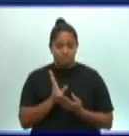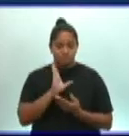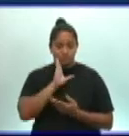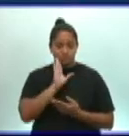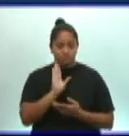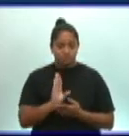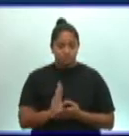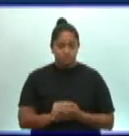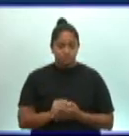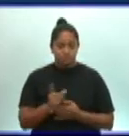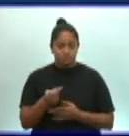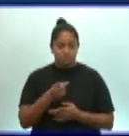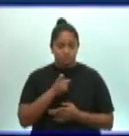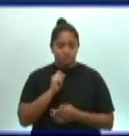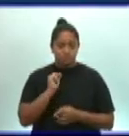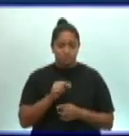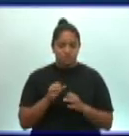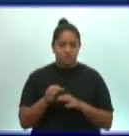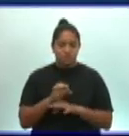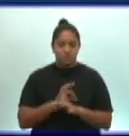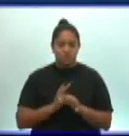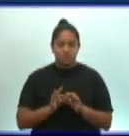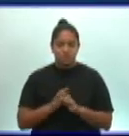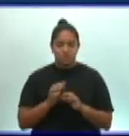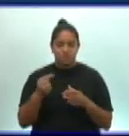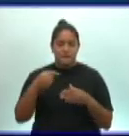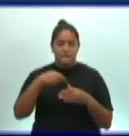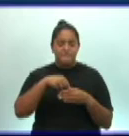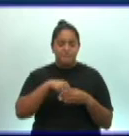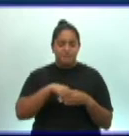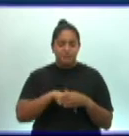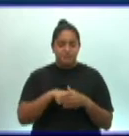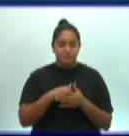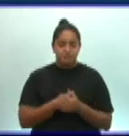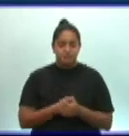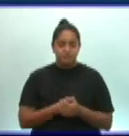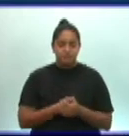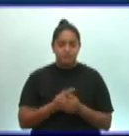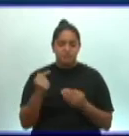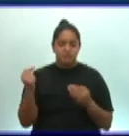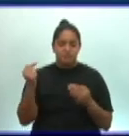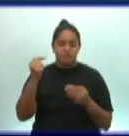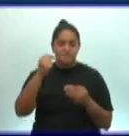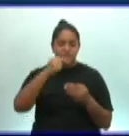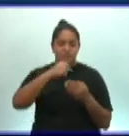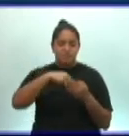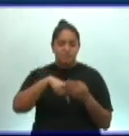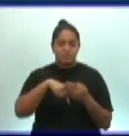la velocidad de la partícula penetra de forma perpendicular al campo, el ángulo que se